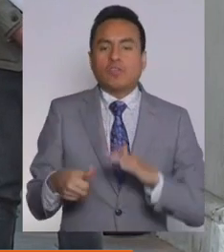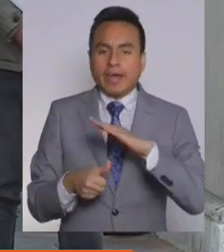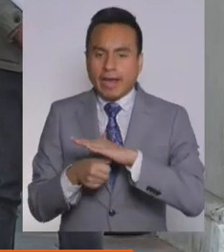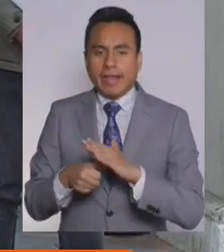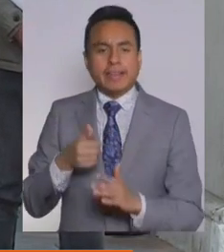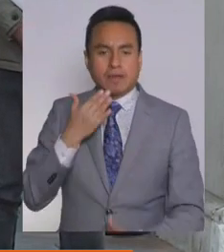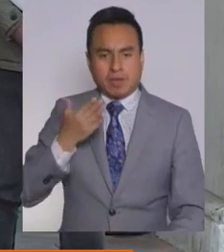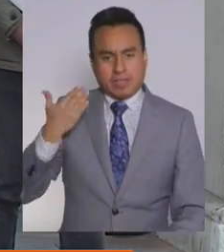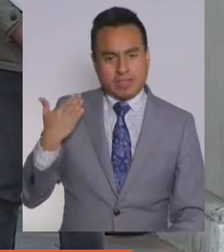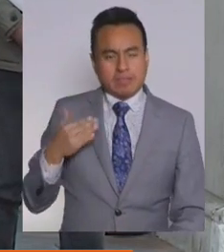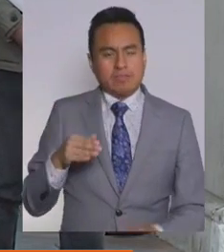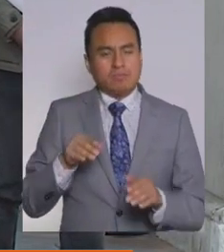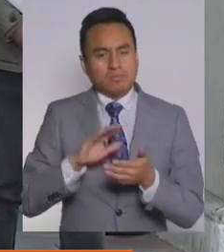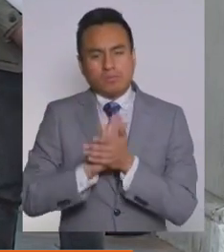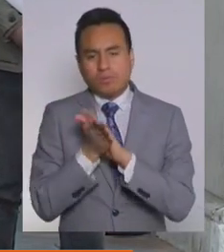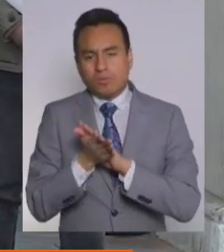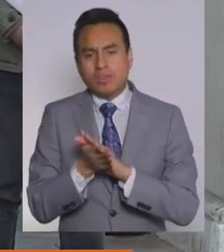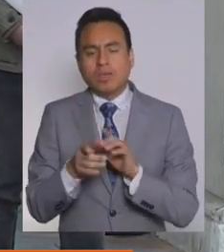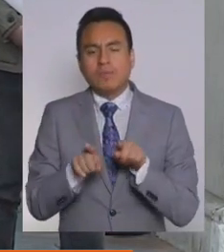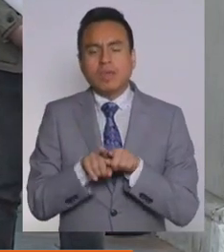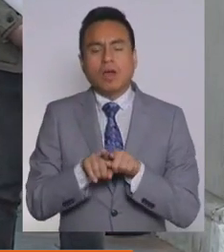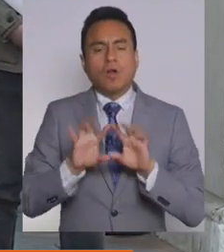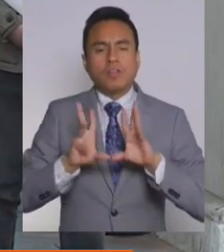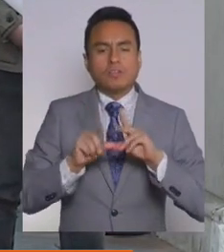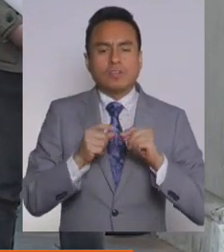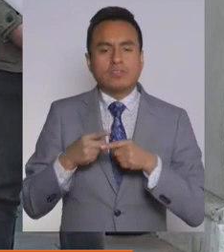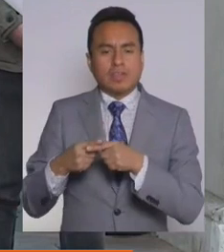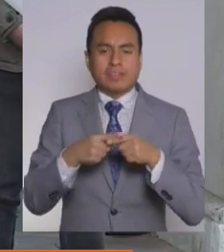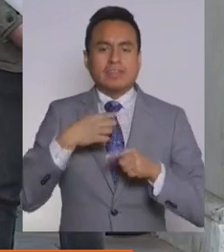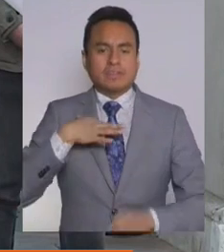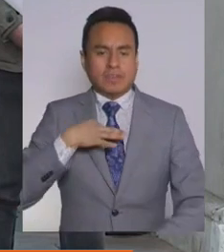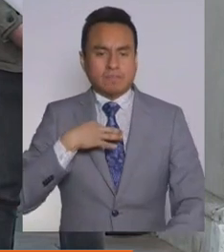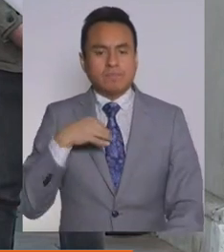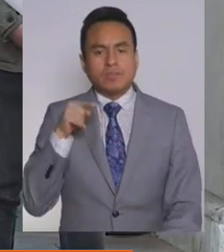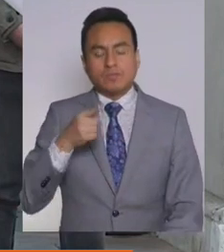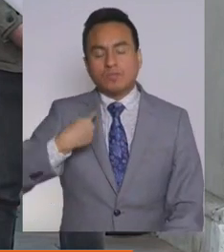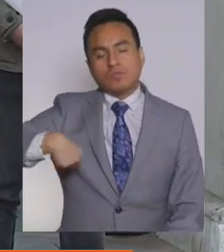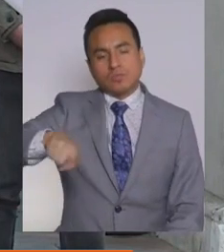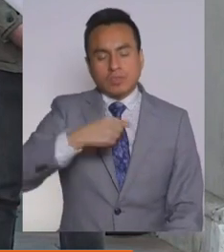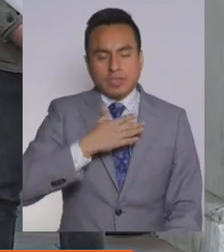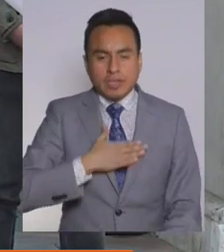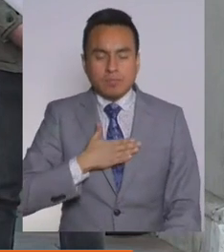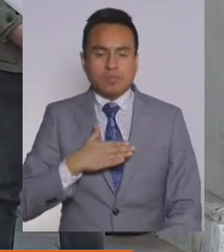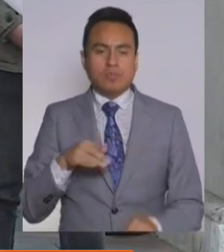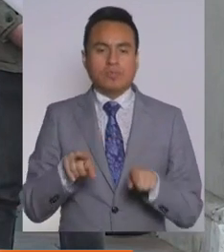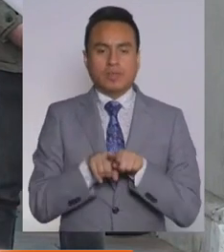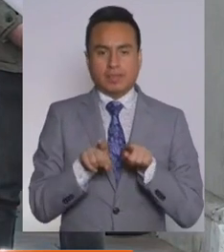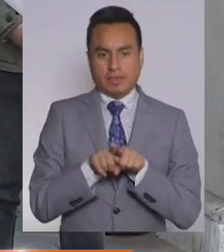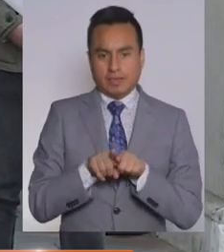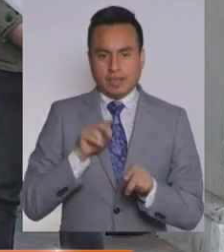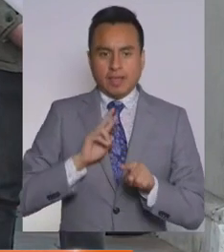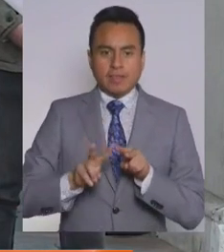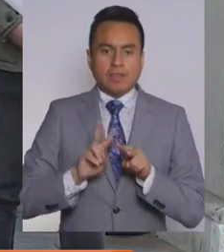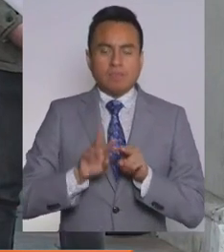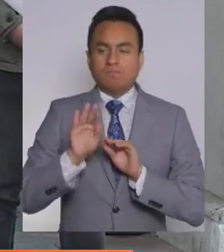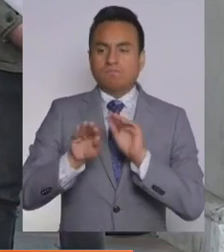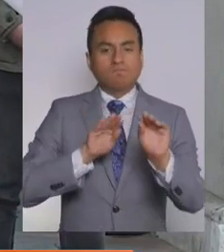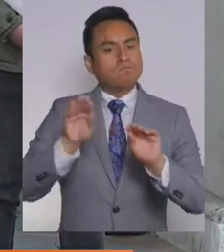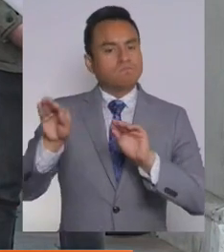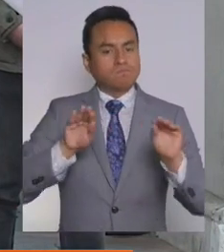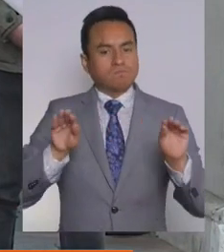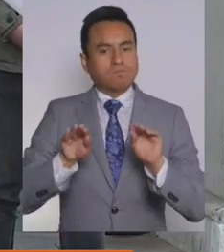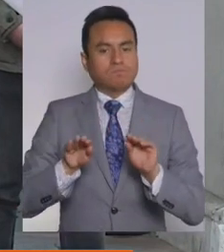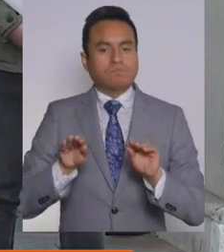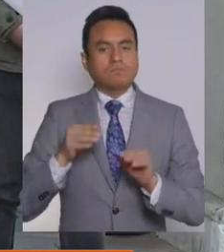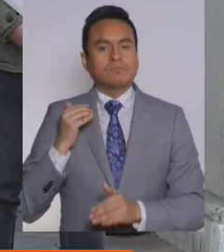próximos días y también con las organizaciones de la sociedad civil. Es lo que queremos ir realizando y convocando